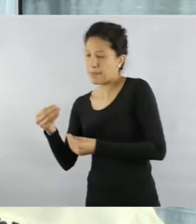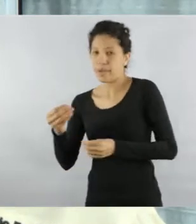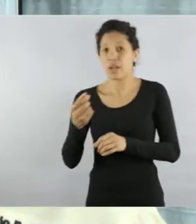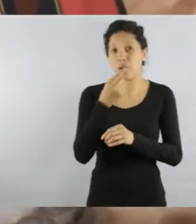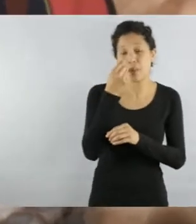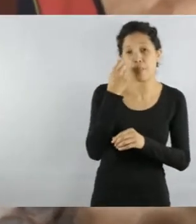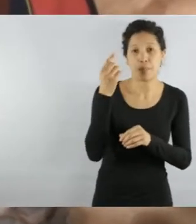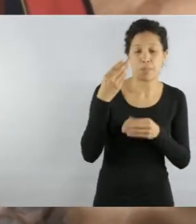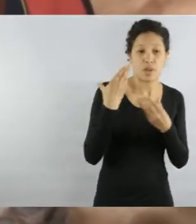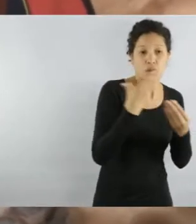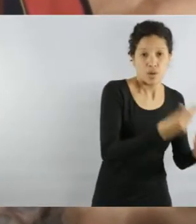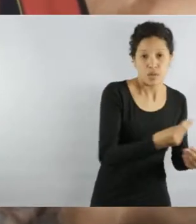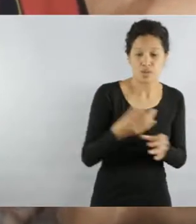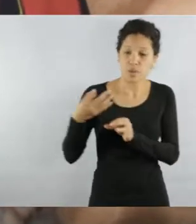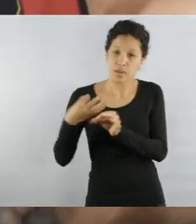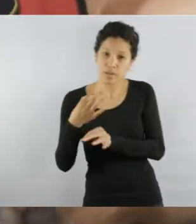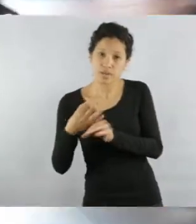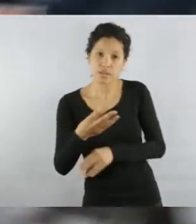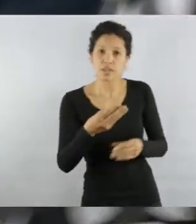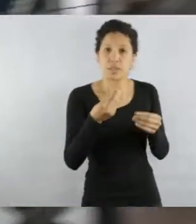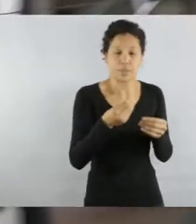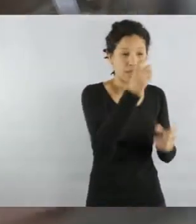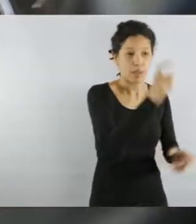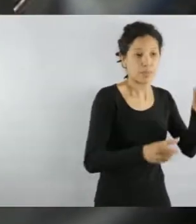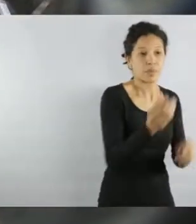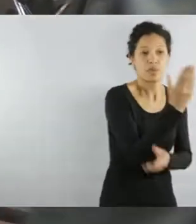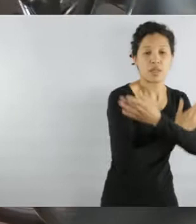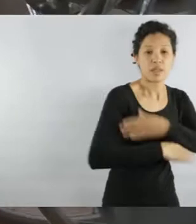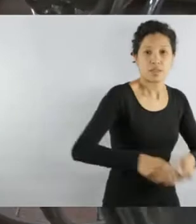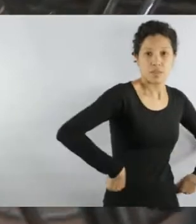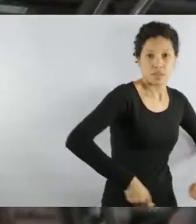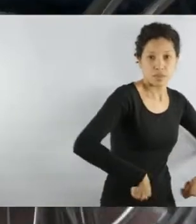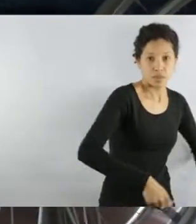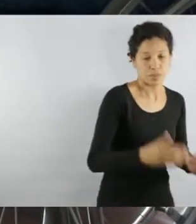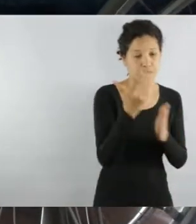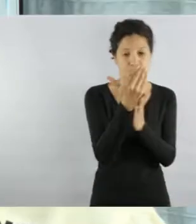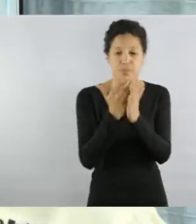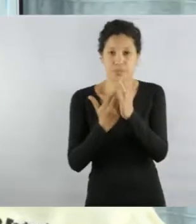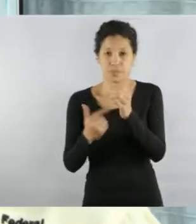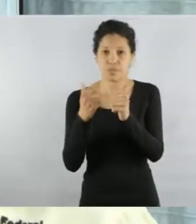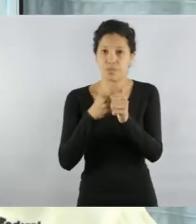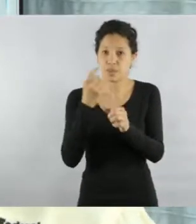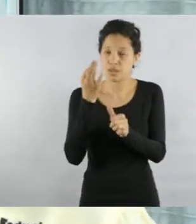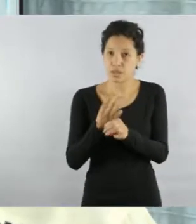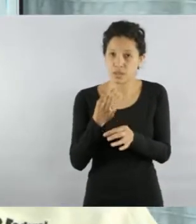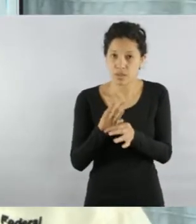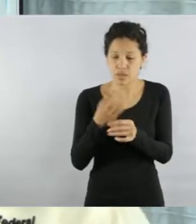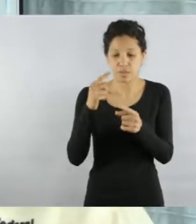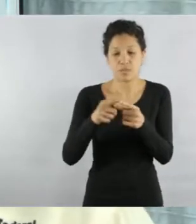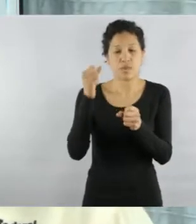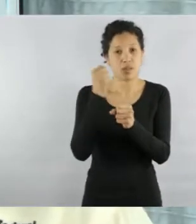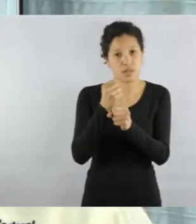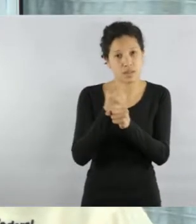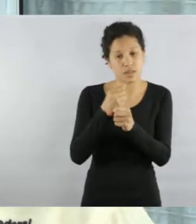adiestramiento de un perro de asistencia para personas con la discapacidad motriz el programa se basa en la capacitación la parte educativa la